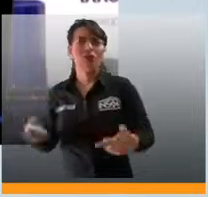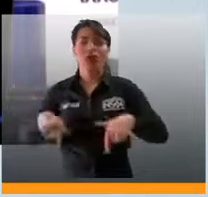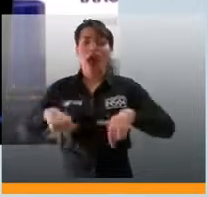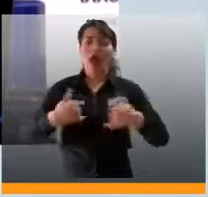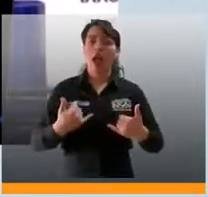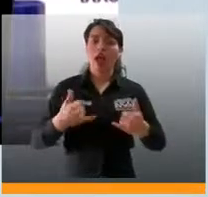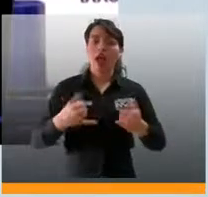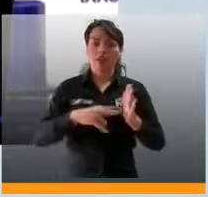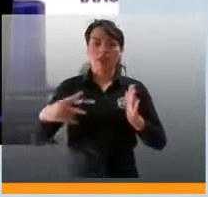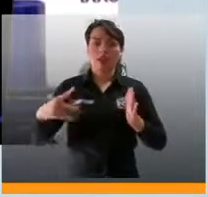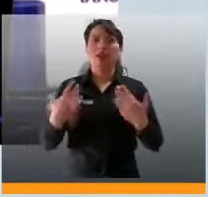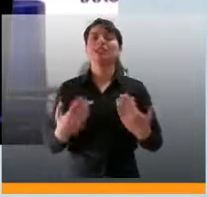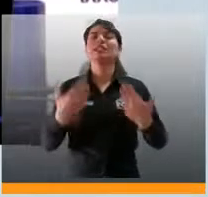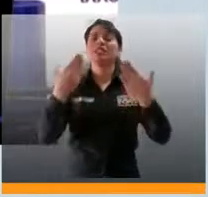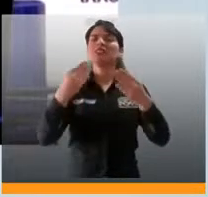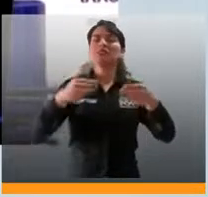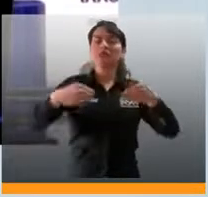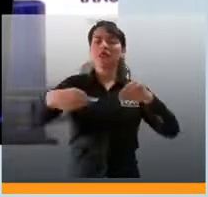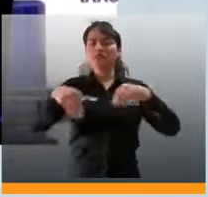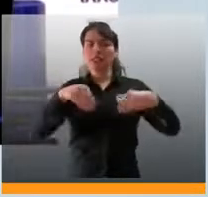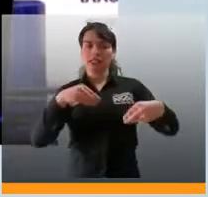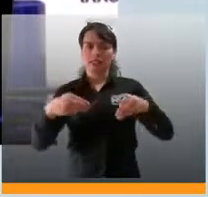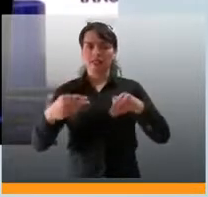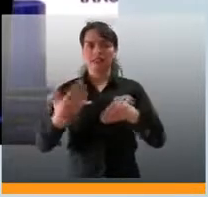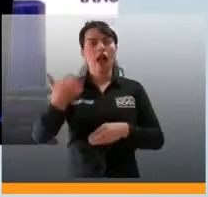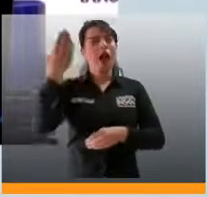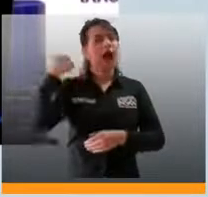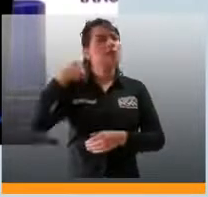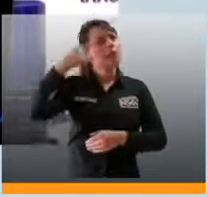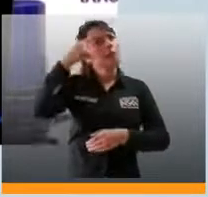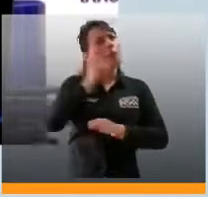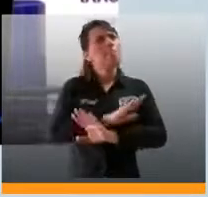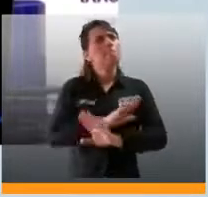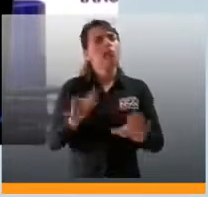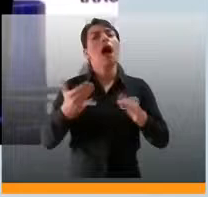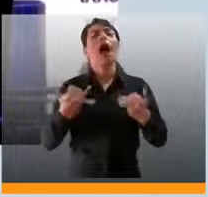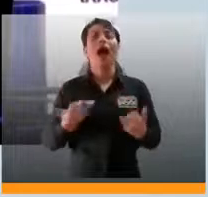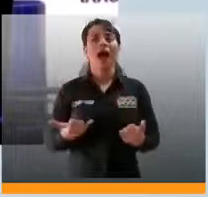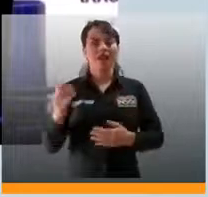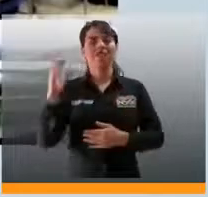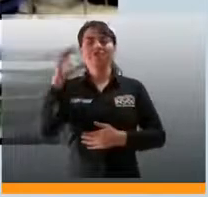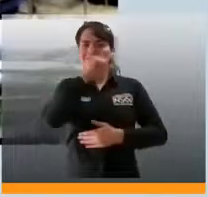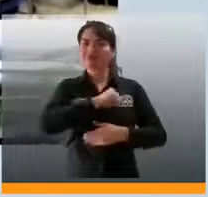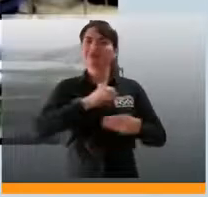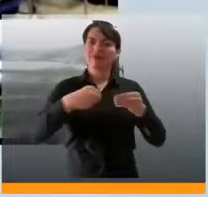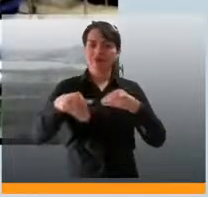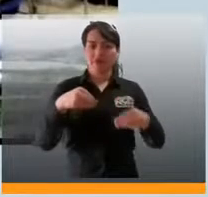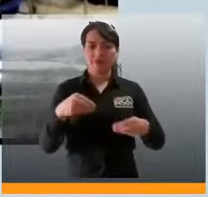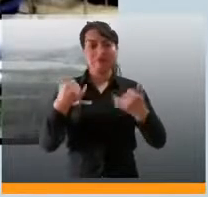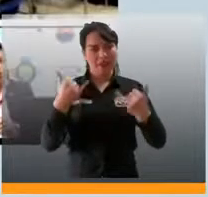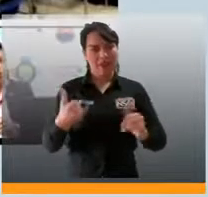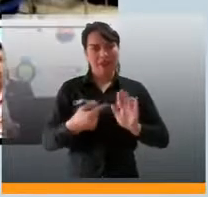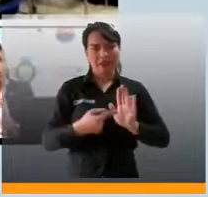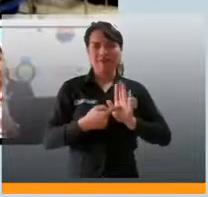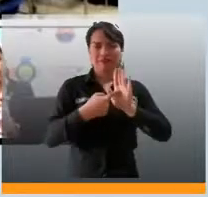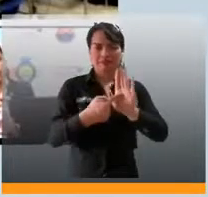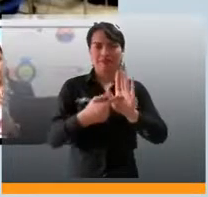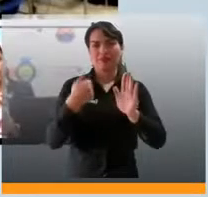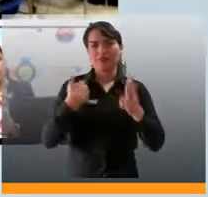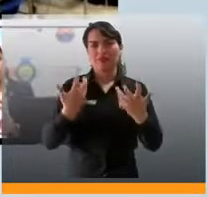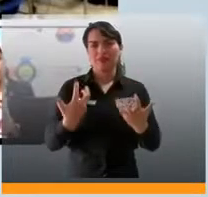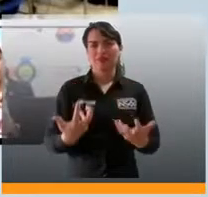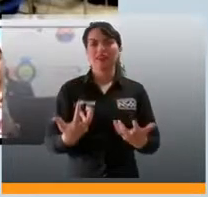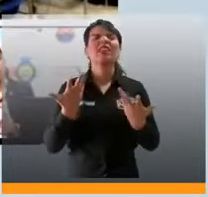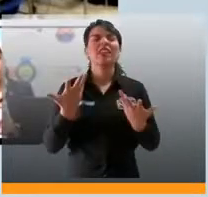de flexibilizar procesos que antes consideramos impensables. Yo ahorita ahí tengo algunas imágenes que quería usar y compartir con ustedes. Por